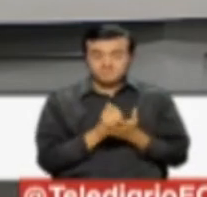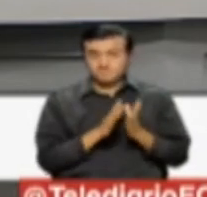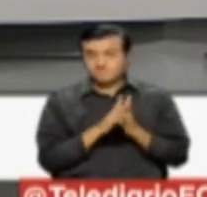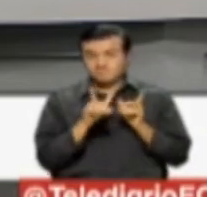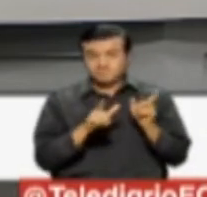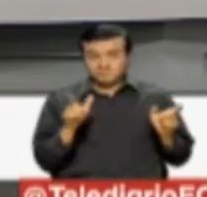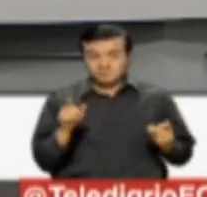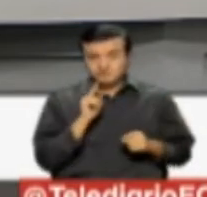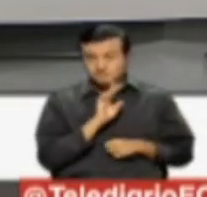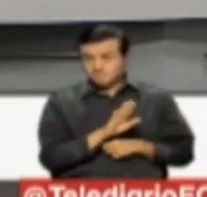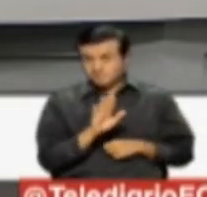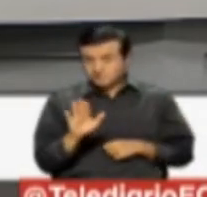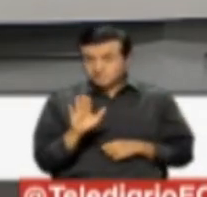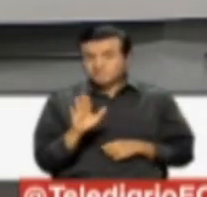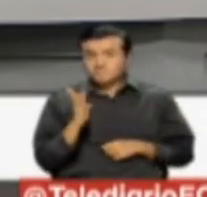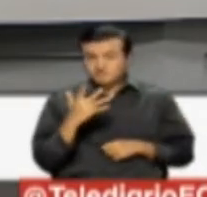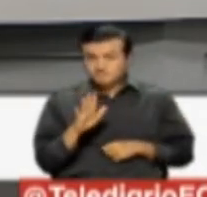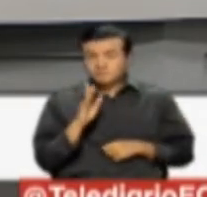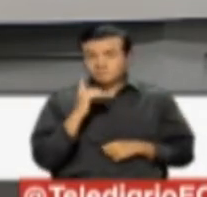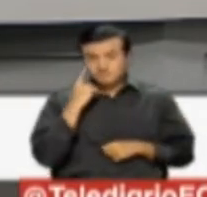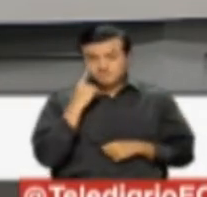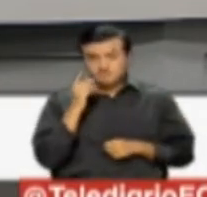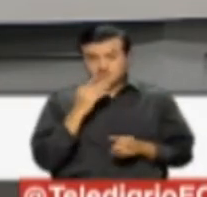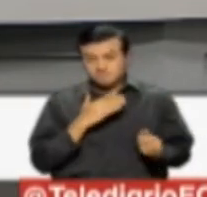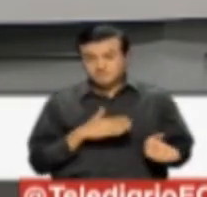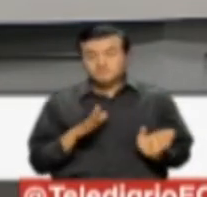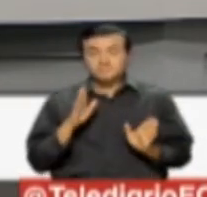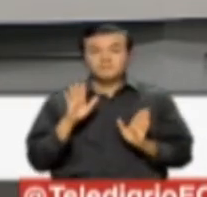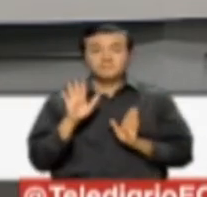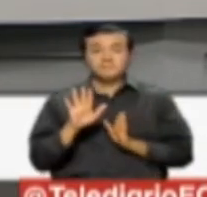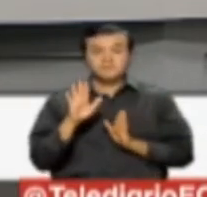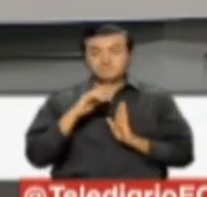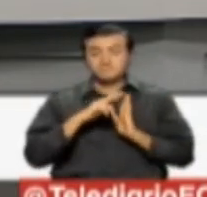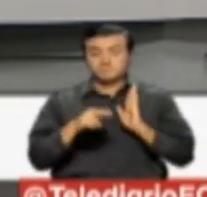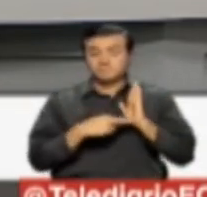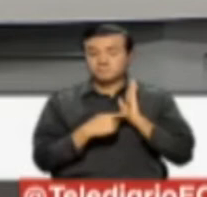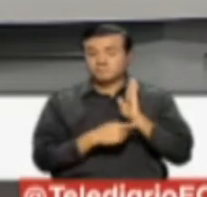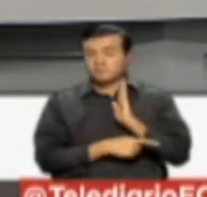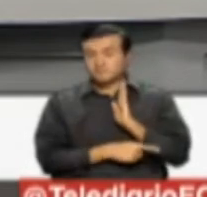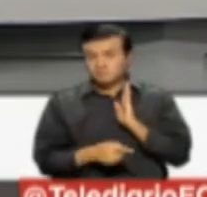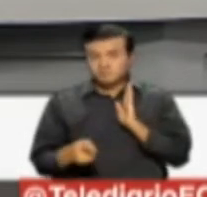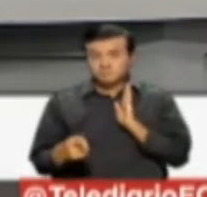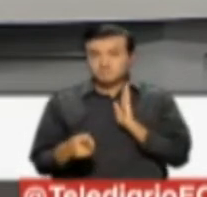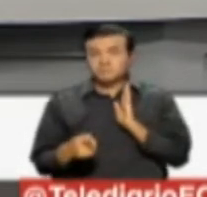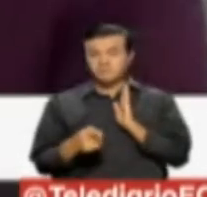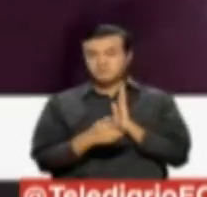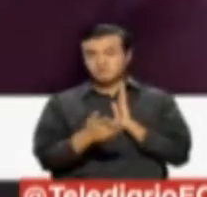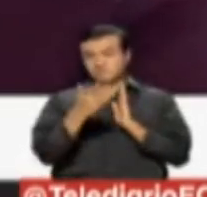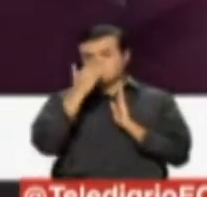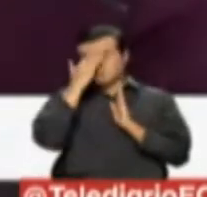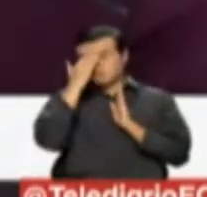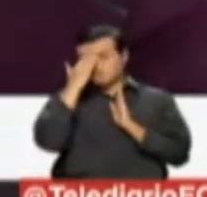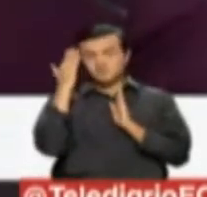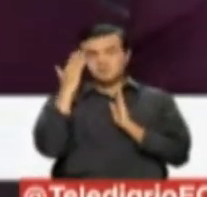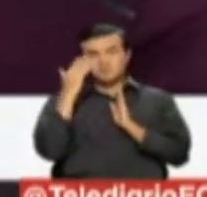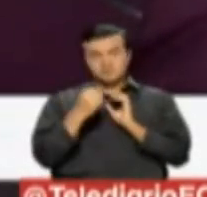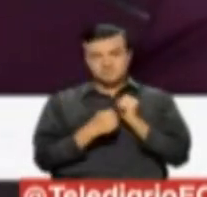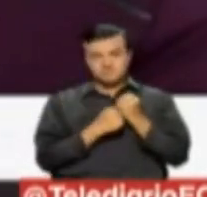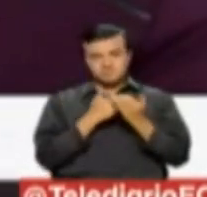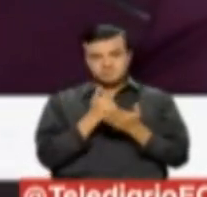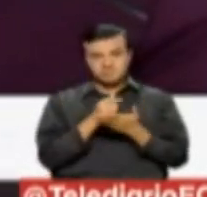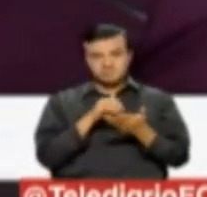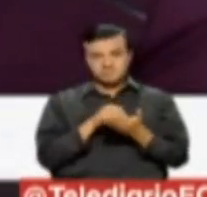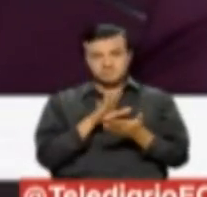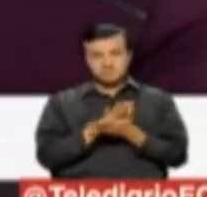de la ciudadanía para poder ir definiendo puliendo el reglamento que esto como usted lo menciona pues servirá para la aplicación